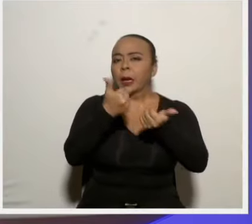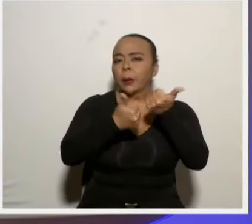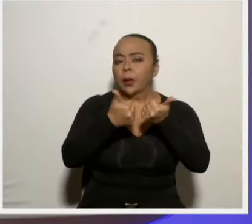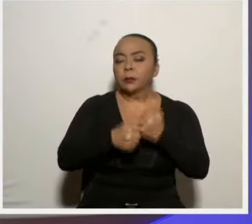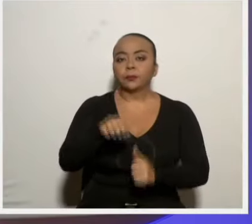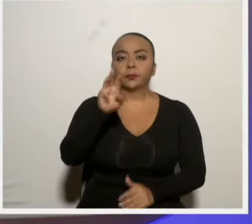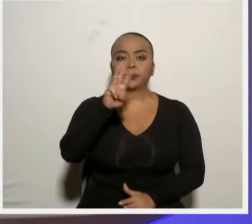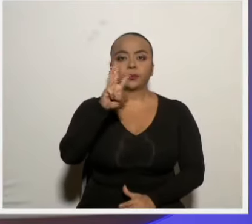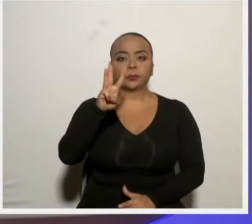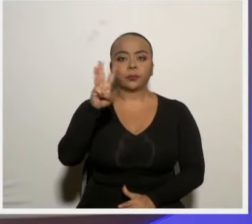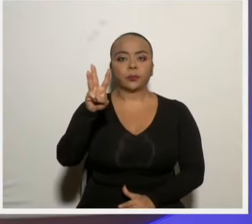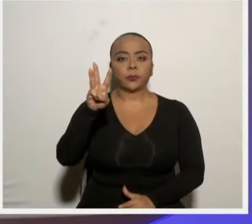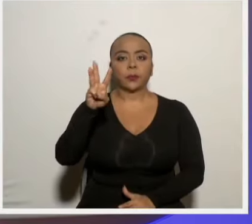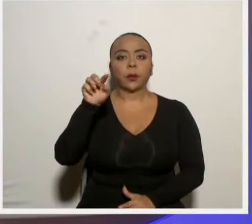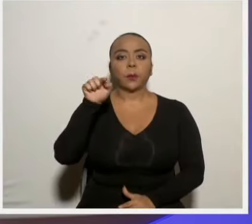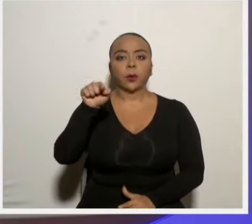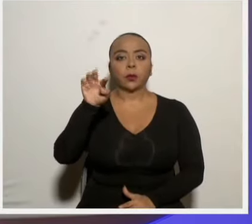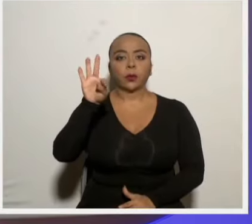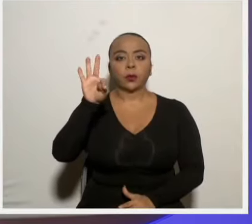es